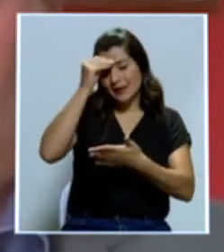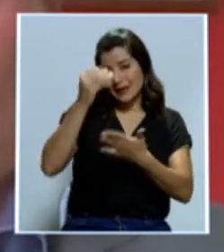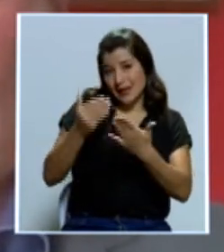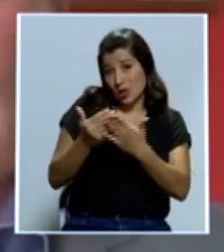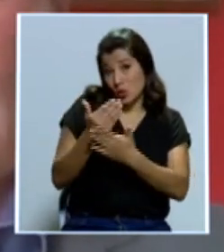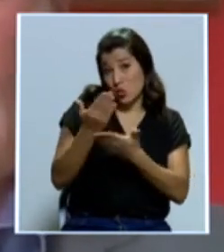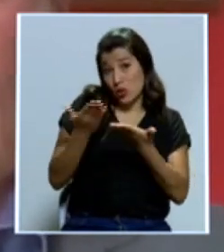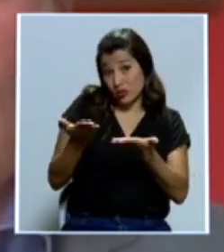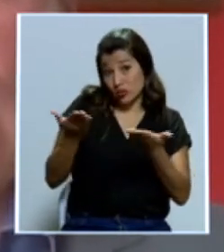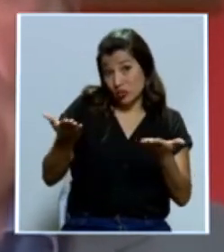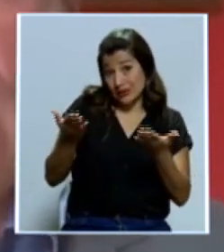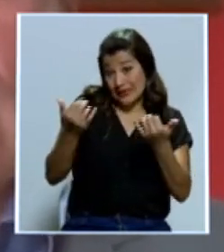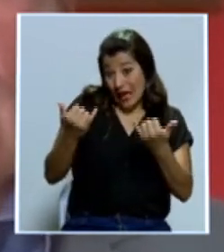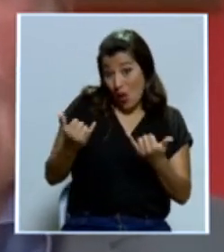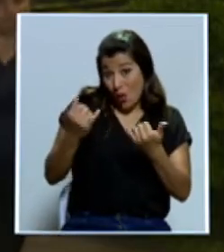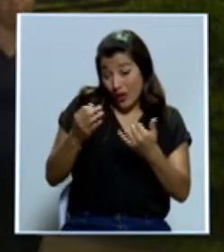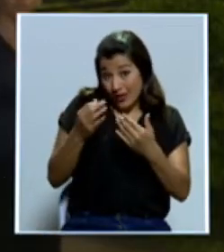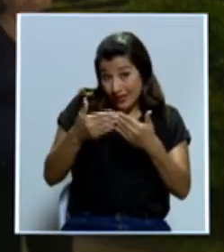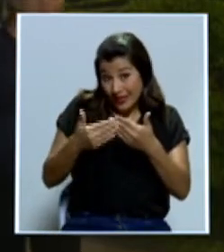las futuras licitaciones.